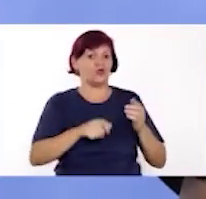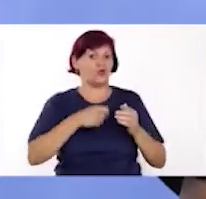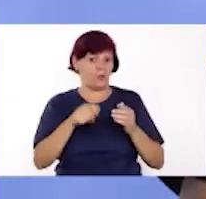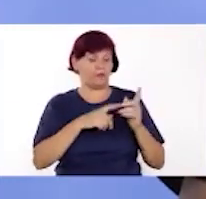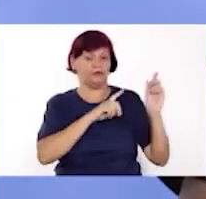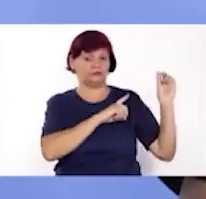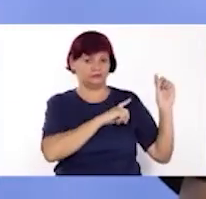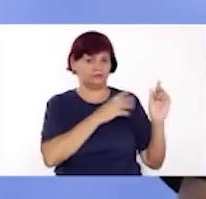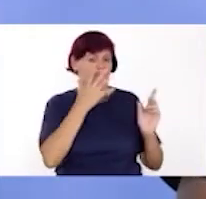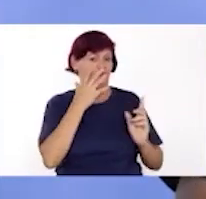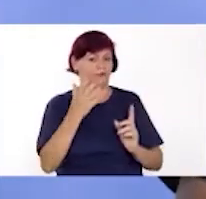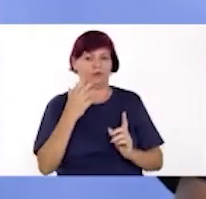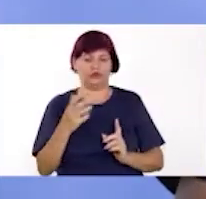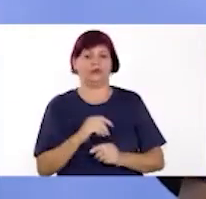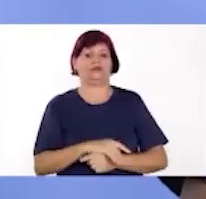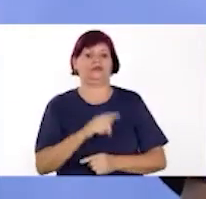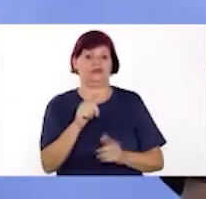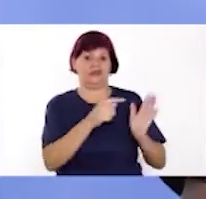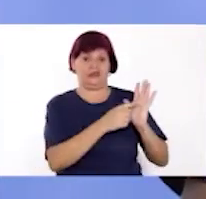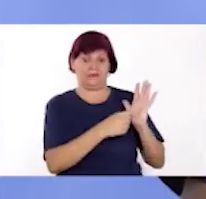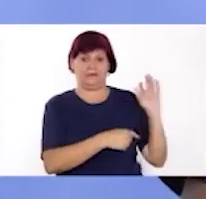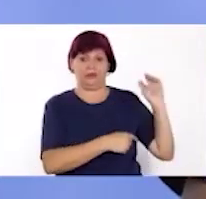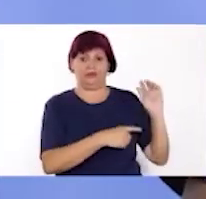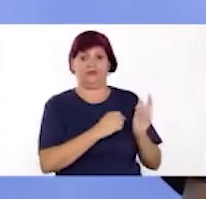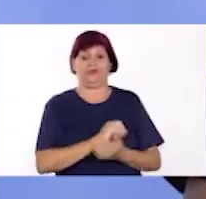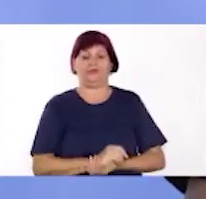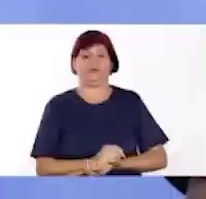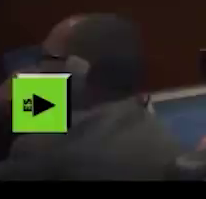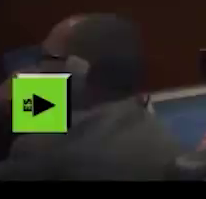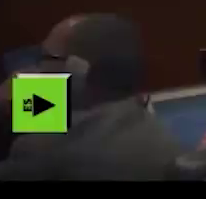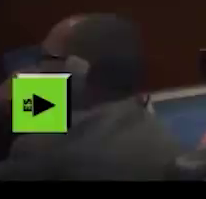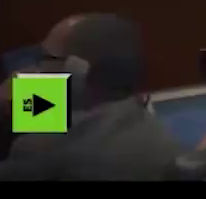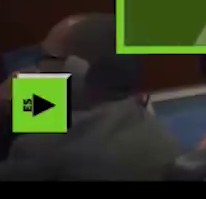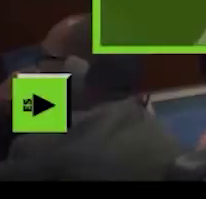un video de RT que resume muy bien este aspecto.